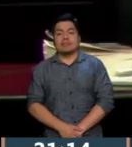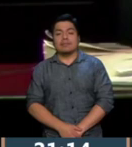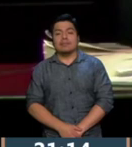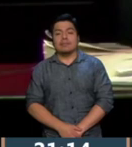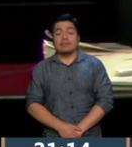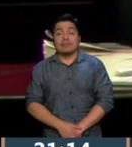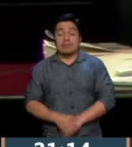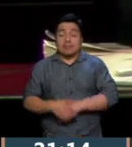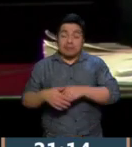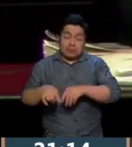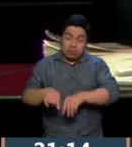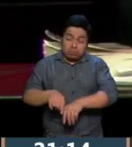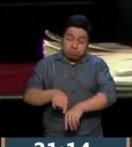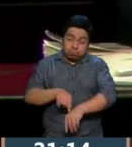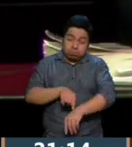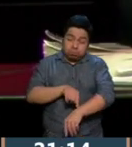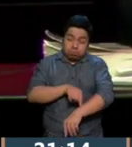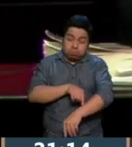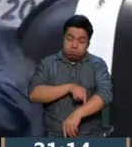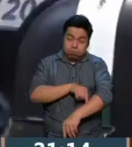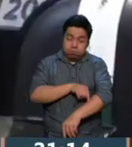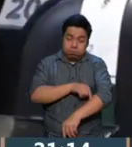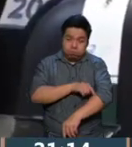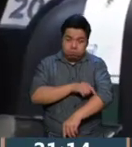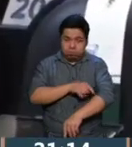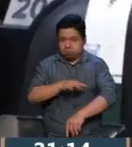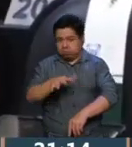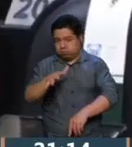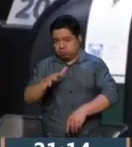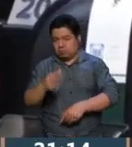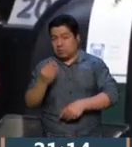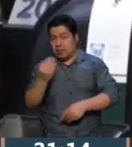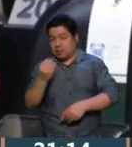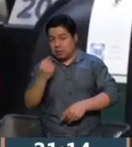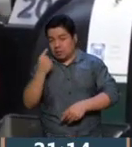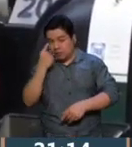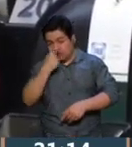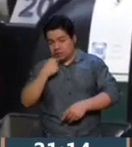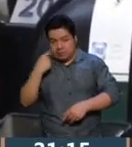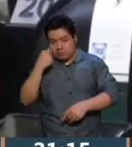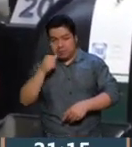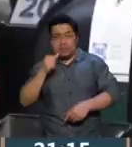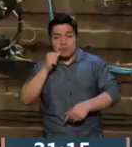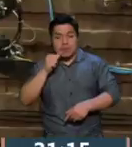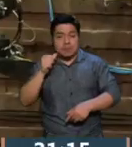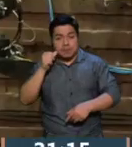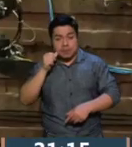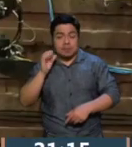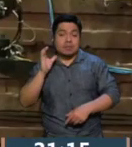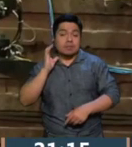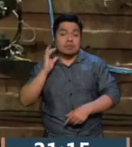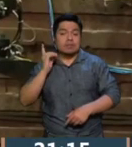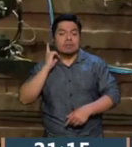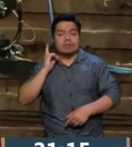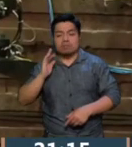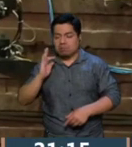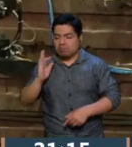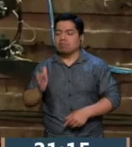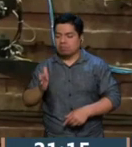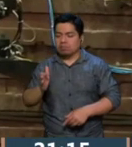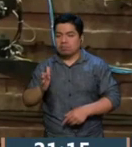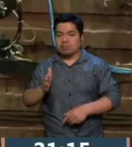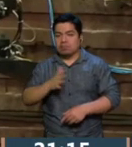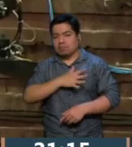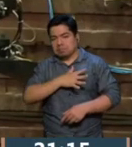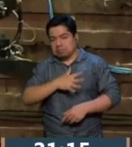Tras una maratónica sesión que se extendió por aproximadamente 9 horas, ayer la Cámara de Diputados aprobó en lo general y